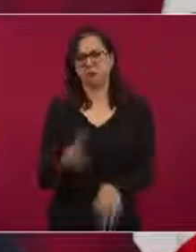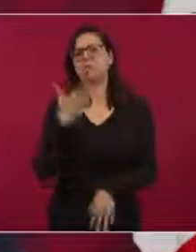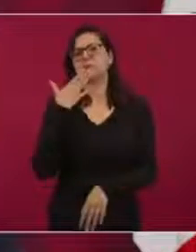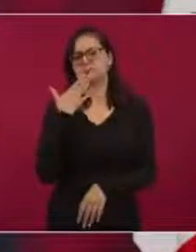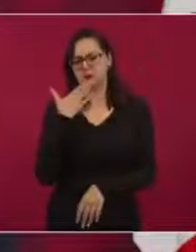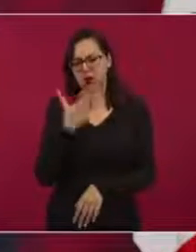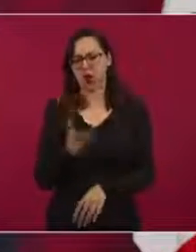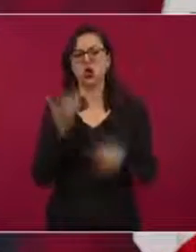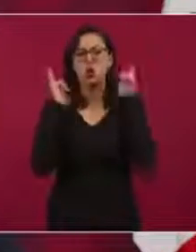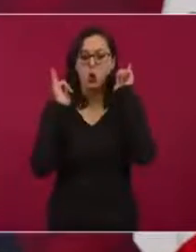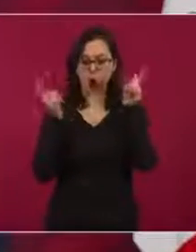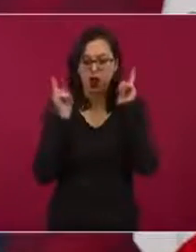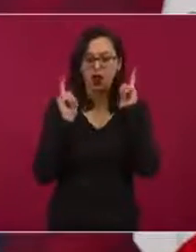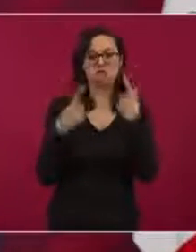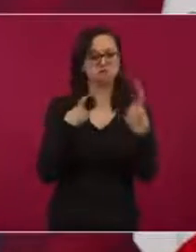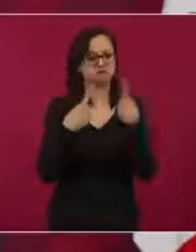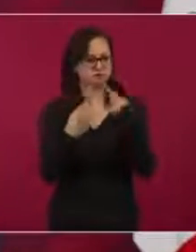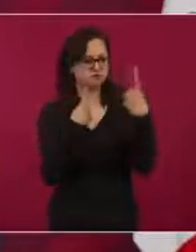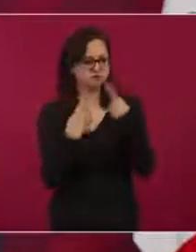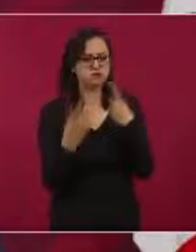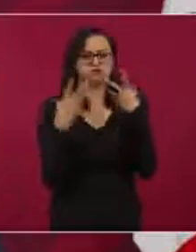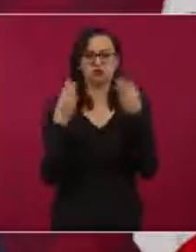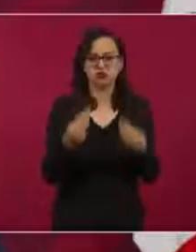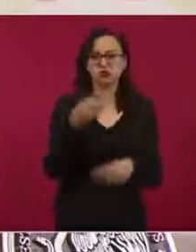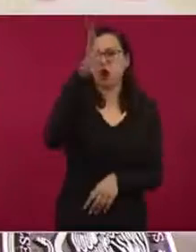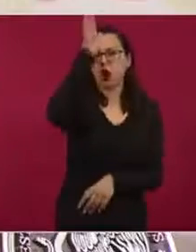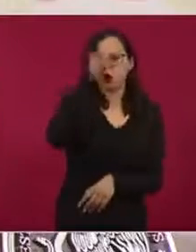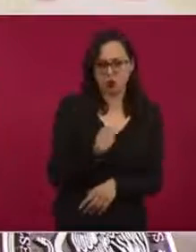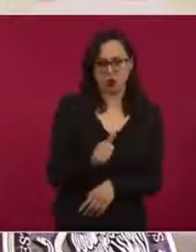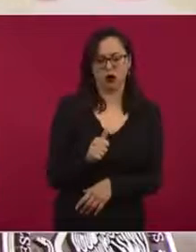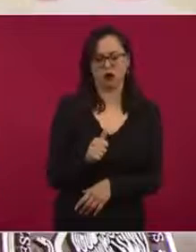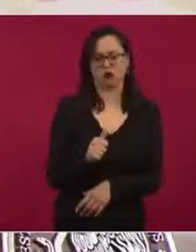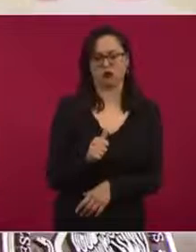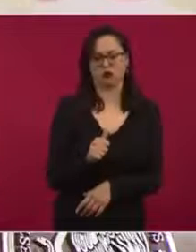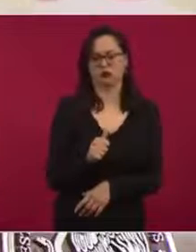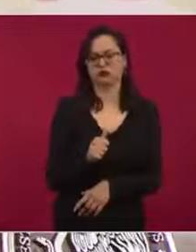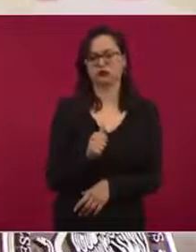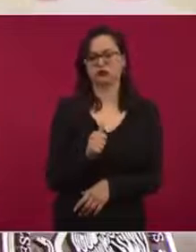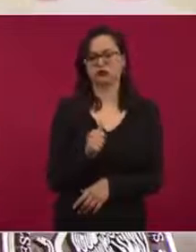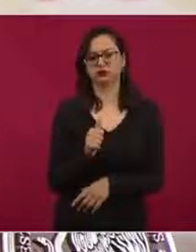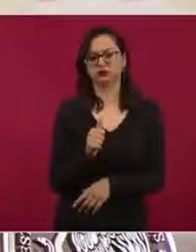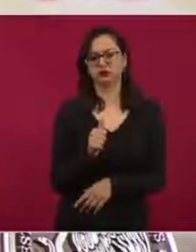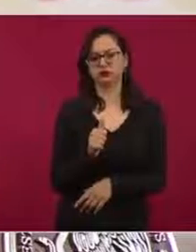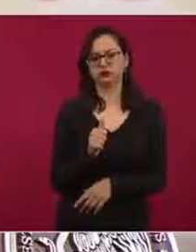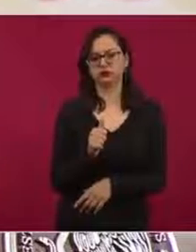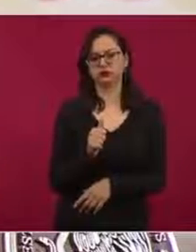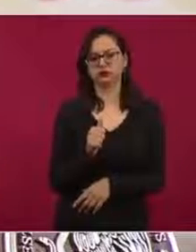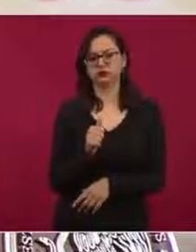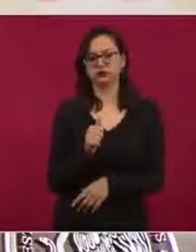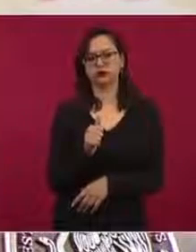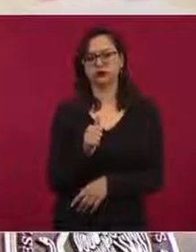a buscar acuerdos no estamos en una postura